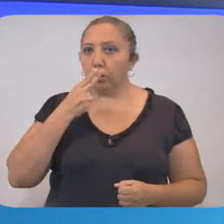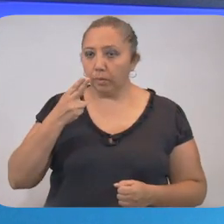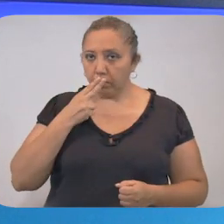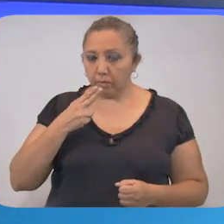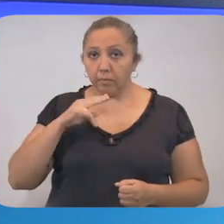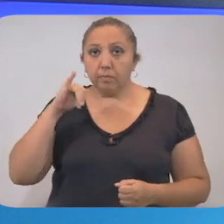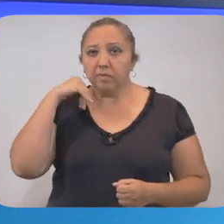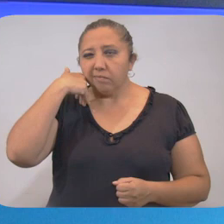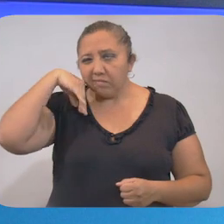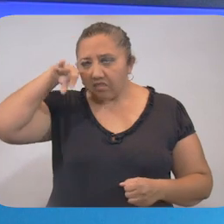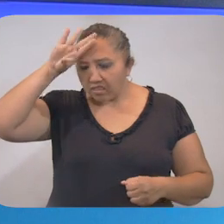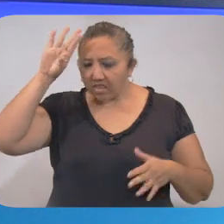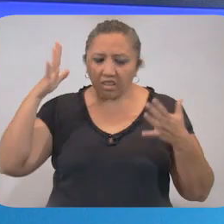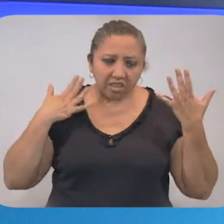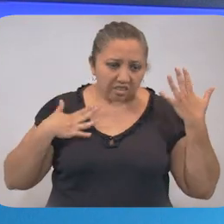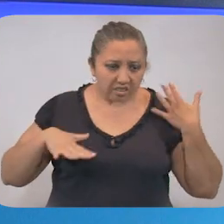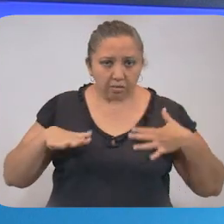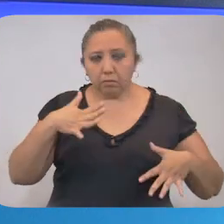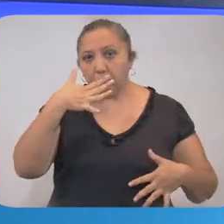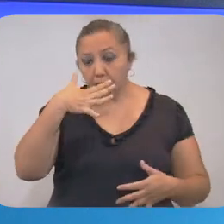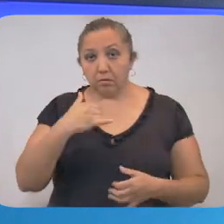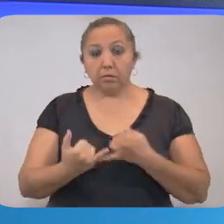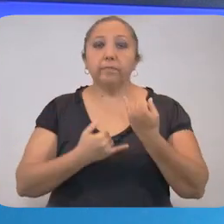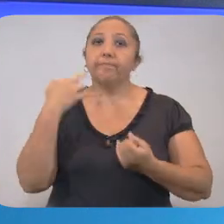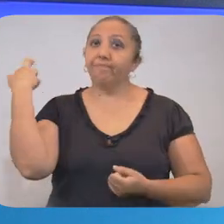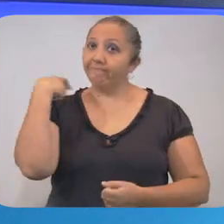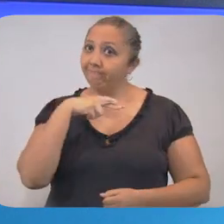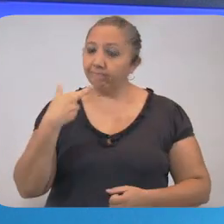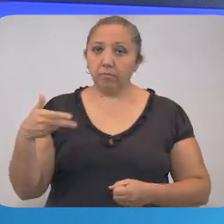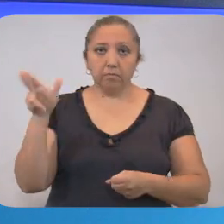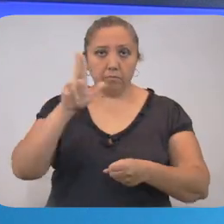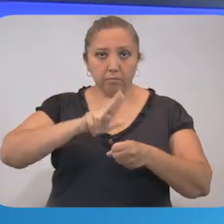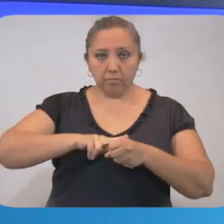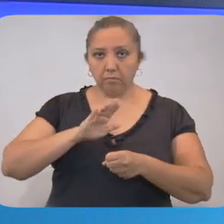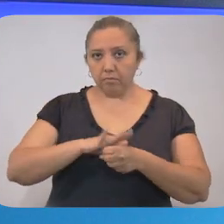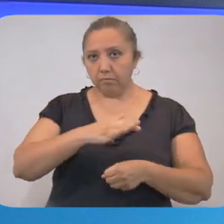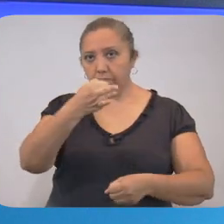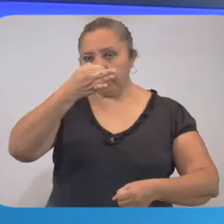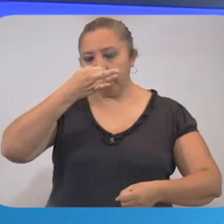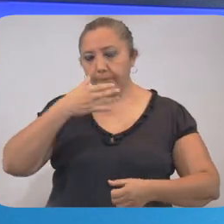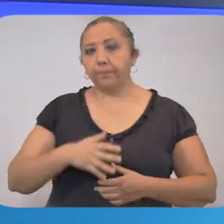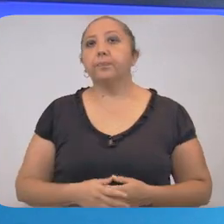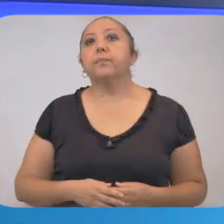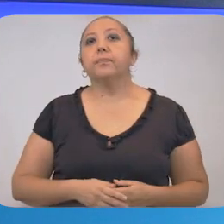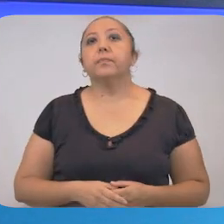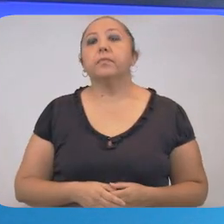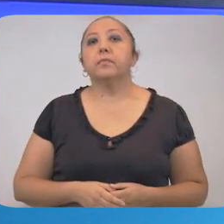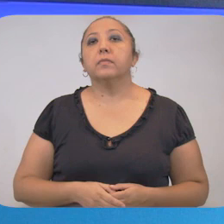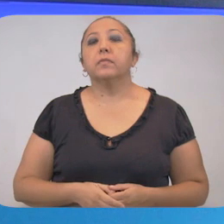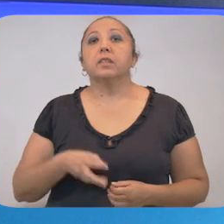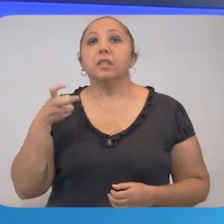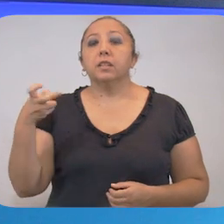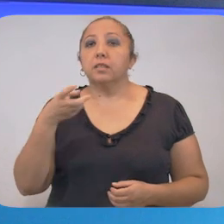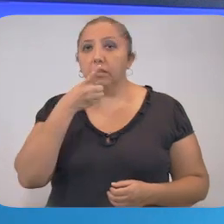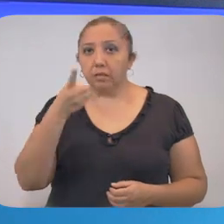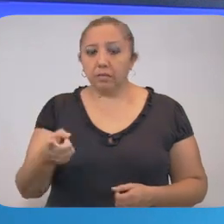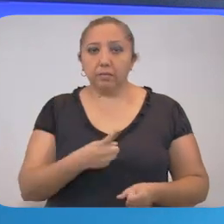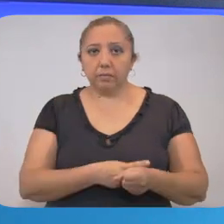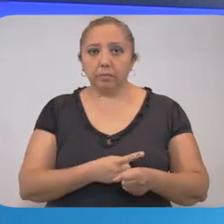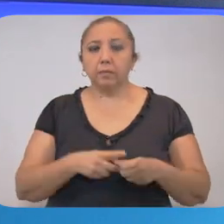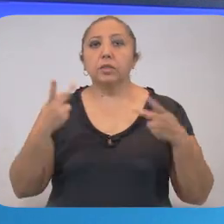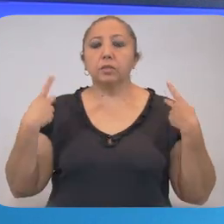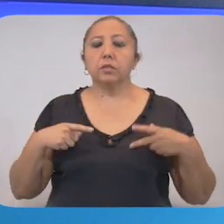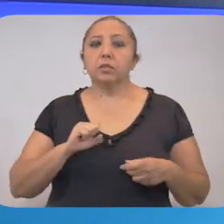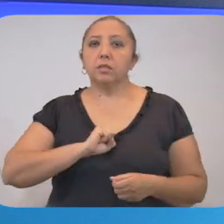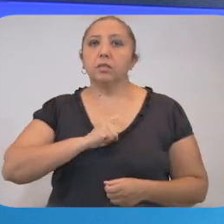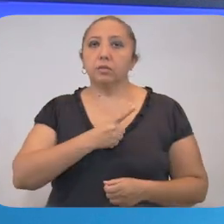si presentan fiebre, cansancio o tos, acudir de inmediato a su centro de salud más cercano. En esta fase de la epidemia,